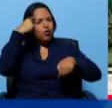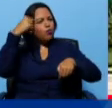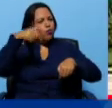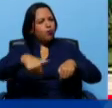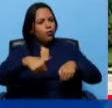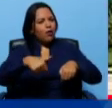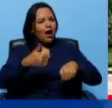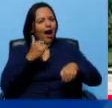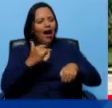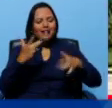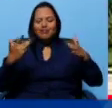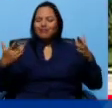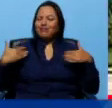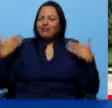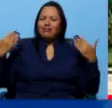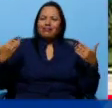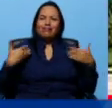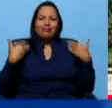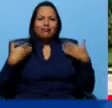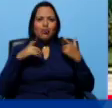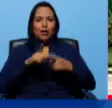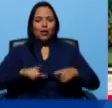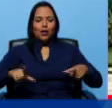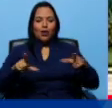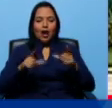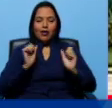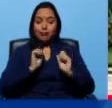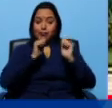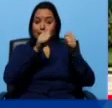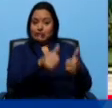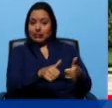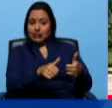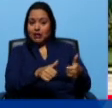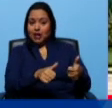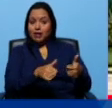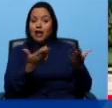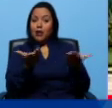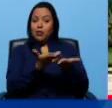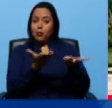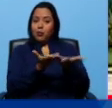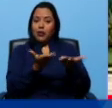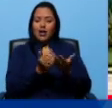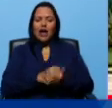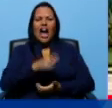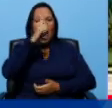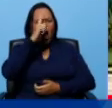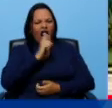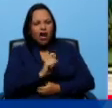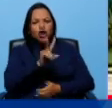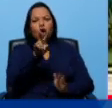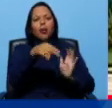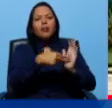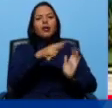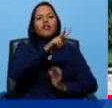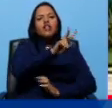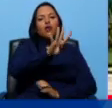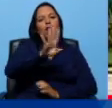que se respira es alegría. Con ese inicio de las clases del año escolar